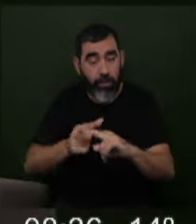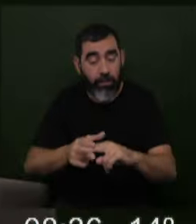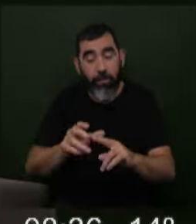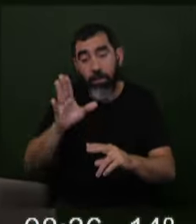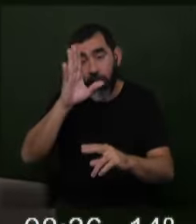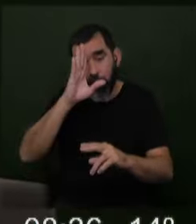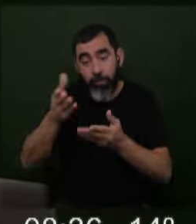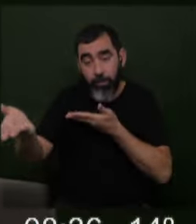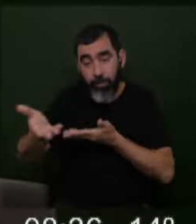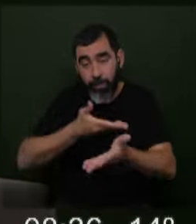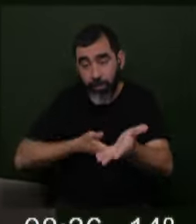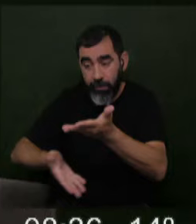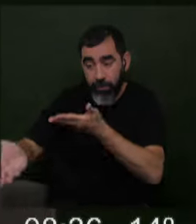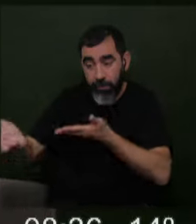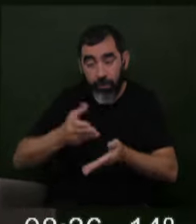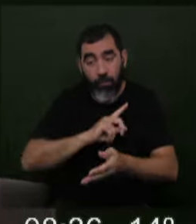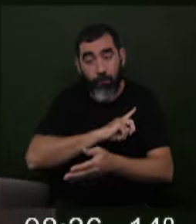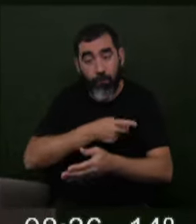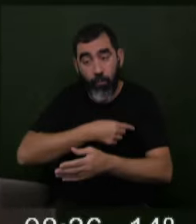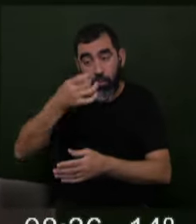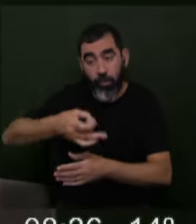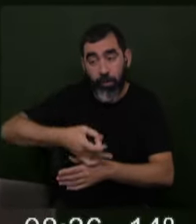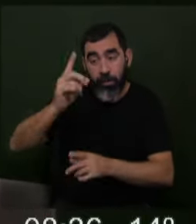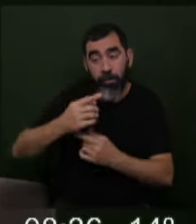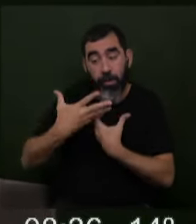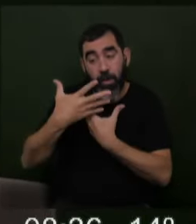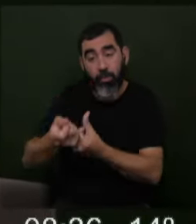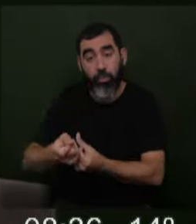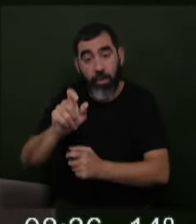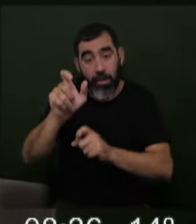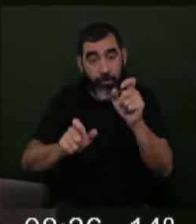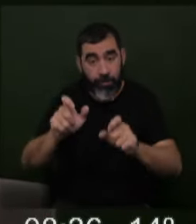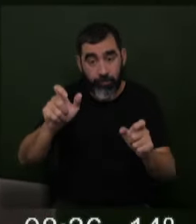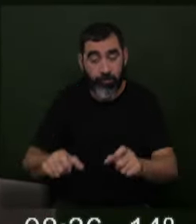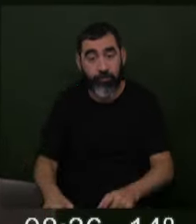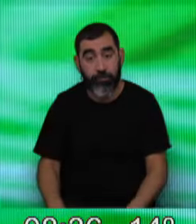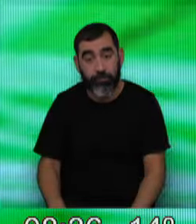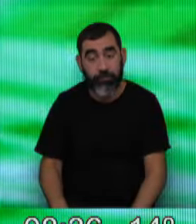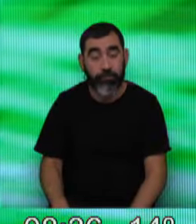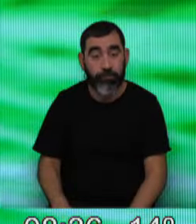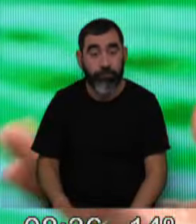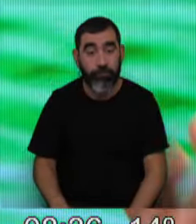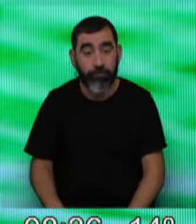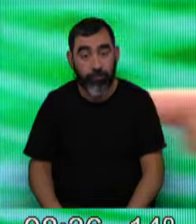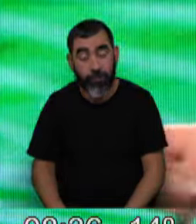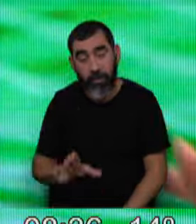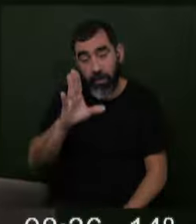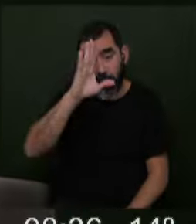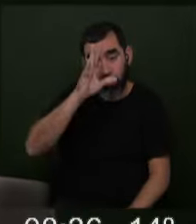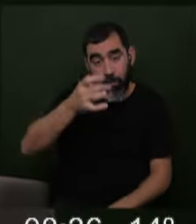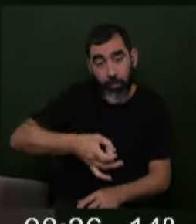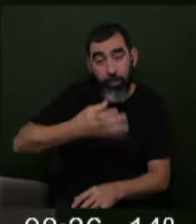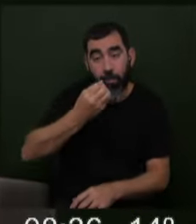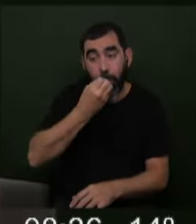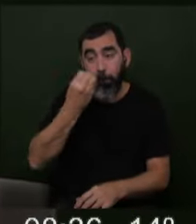Aprendizaje de ida y vuelta que fortalece la profesión y también ayuda a la gente, ¿no?, a acercarse a capacitación profesional como para hacer